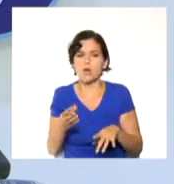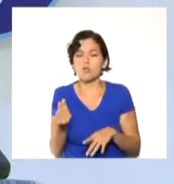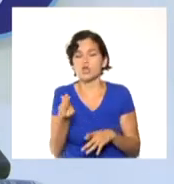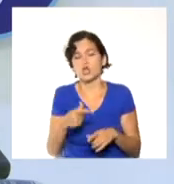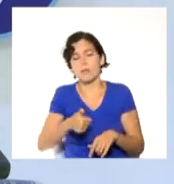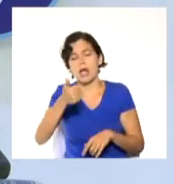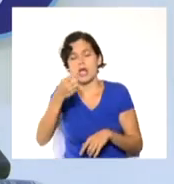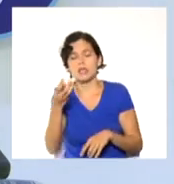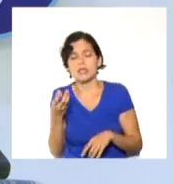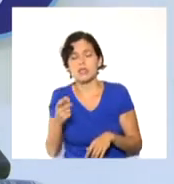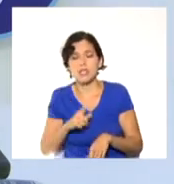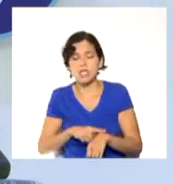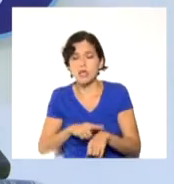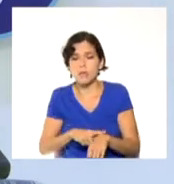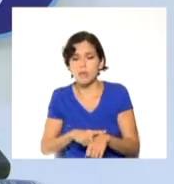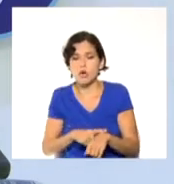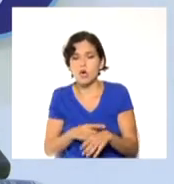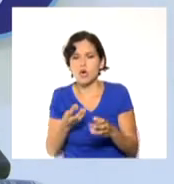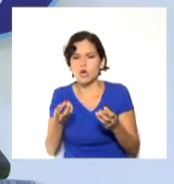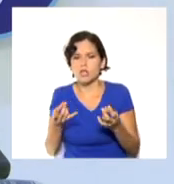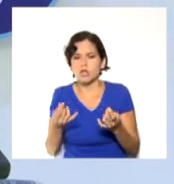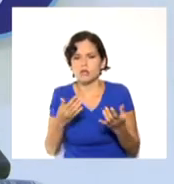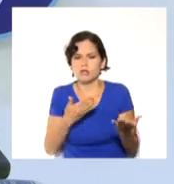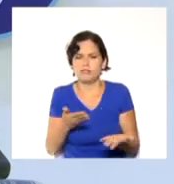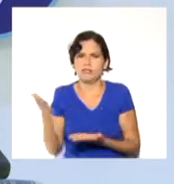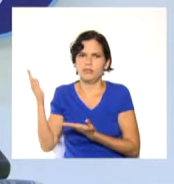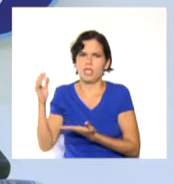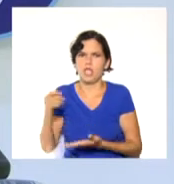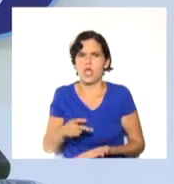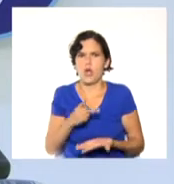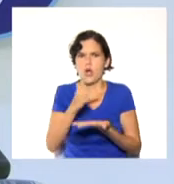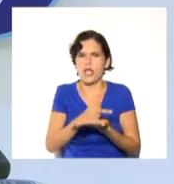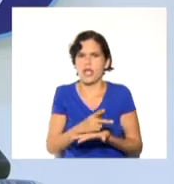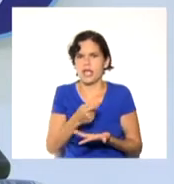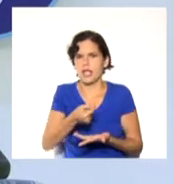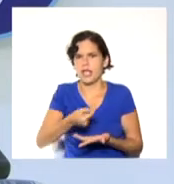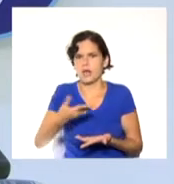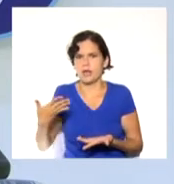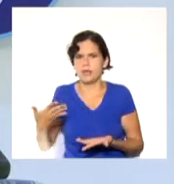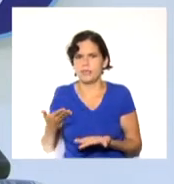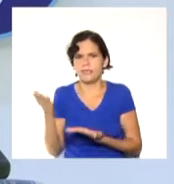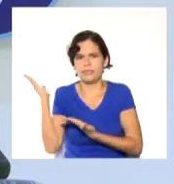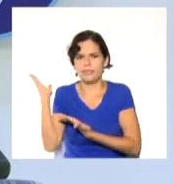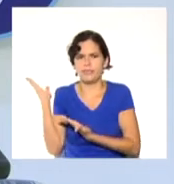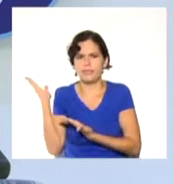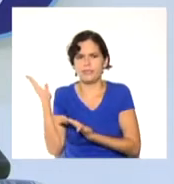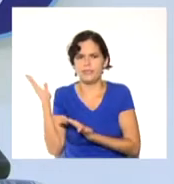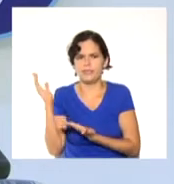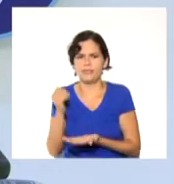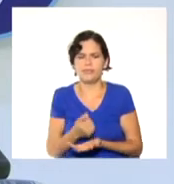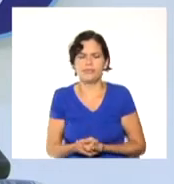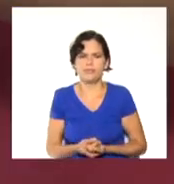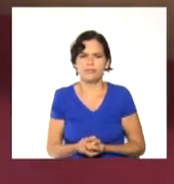pasaría contar la cantidad de granos que hay en este empaque, ¿sí? En este